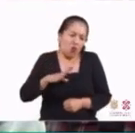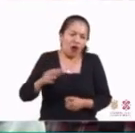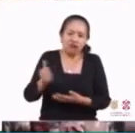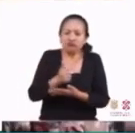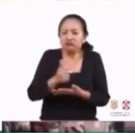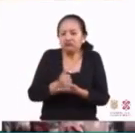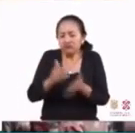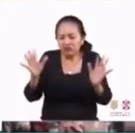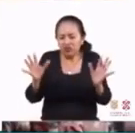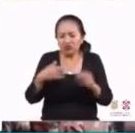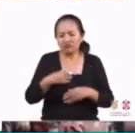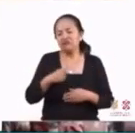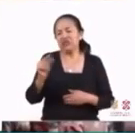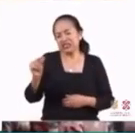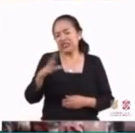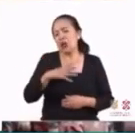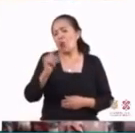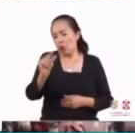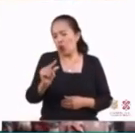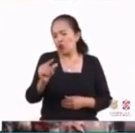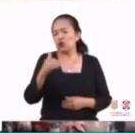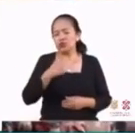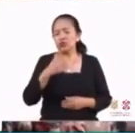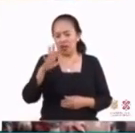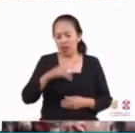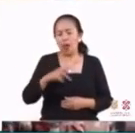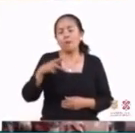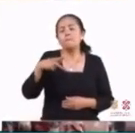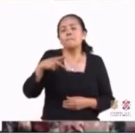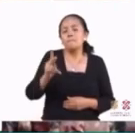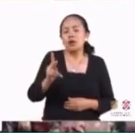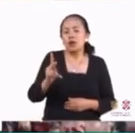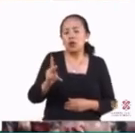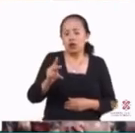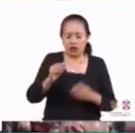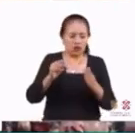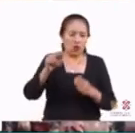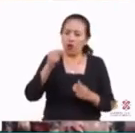es, en todo caso es muy menor, pero hay que estar seguros de que se no se va a incrementar.